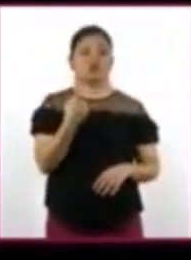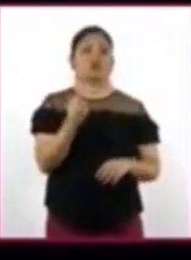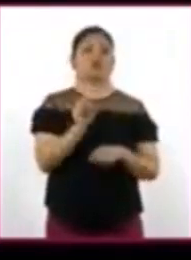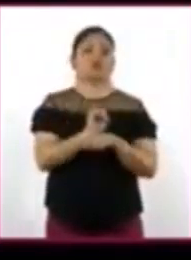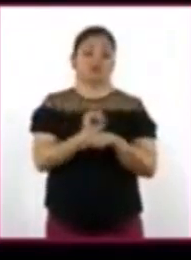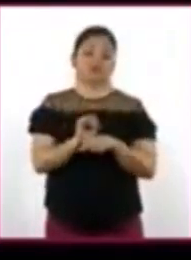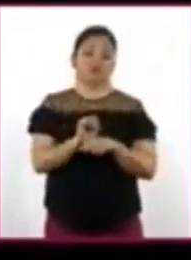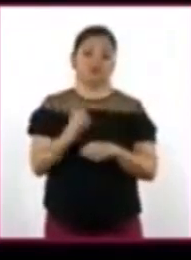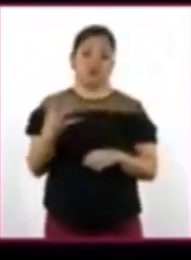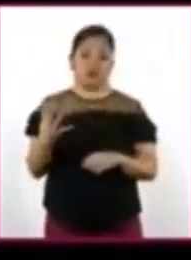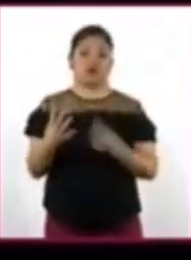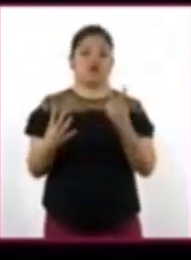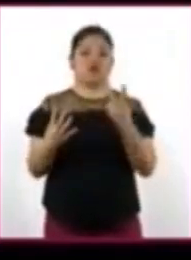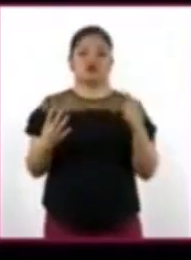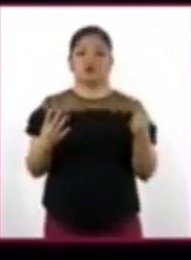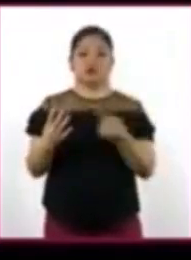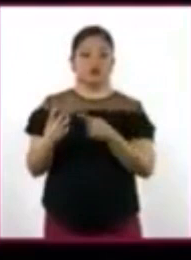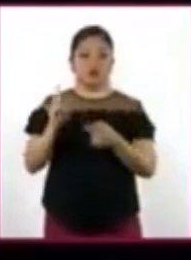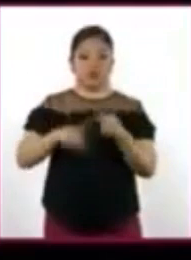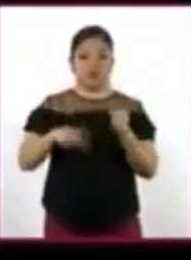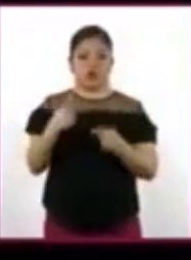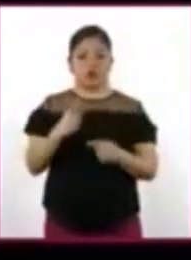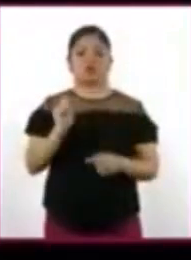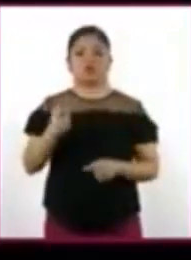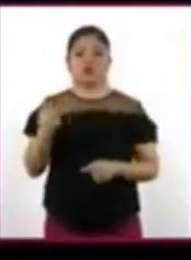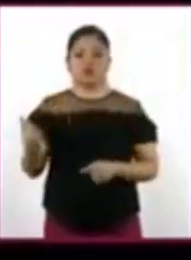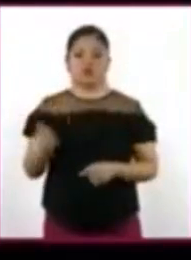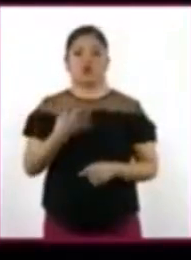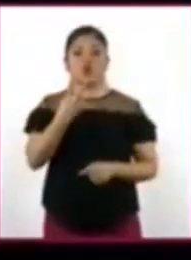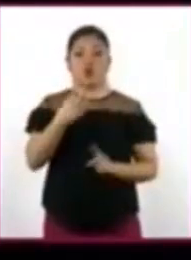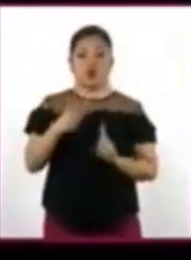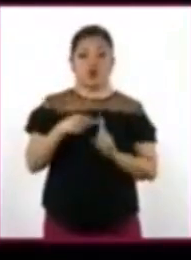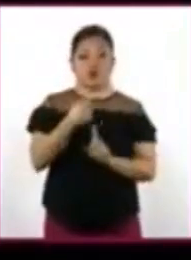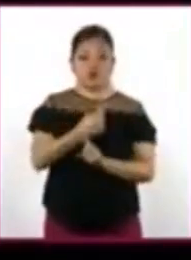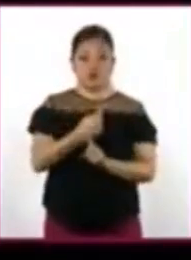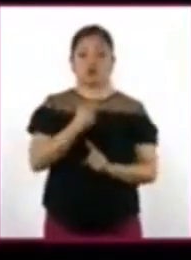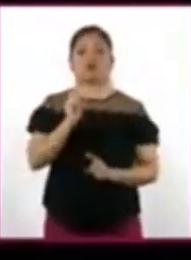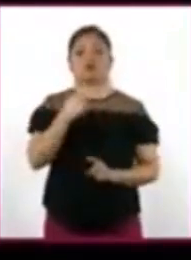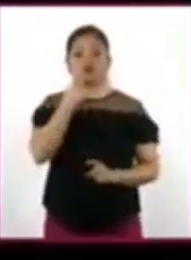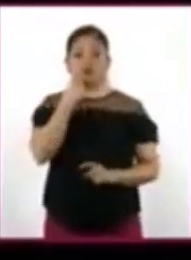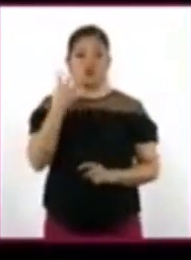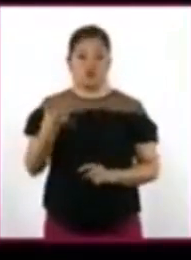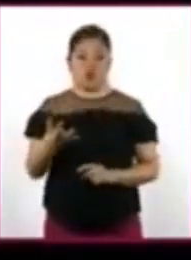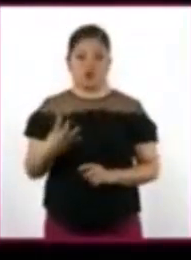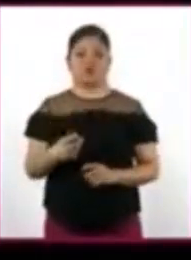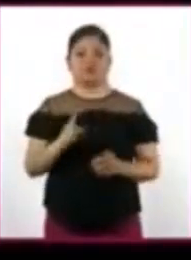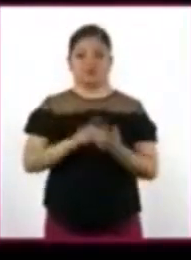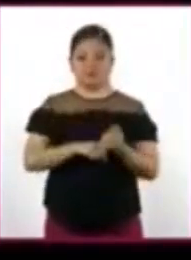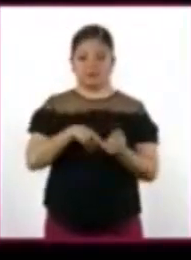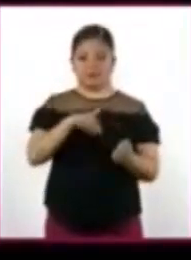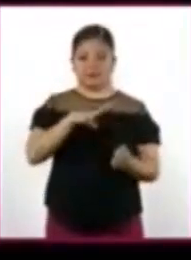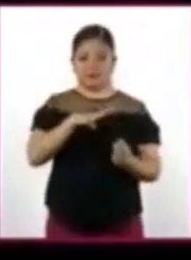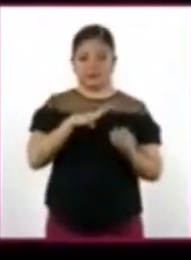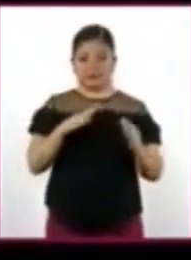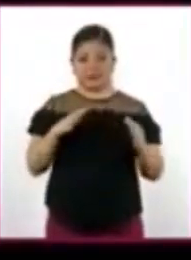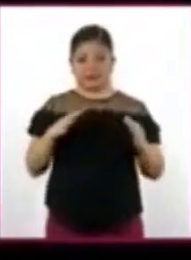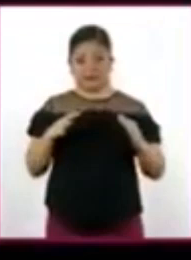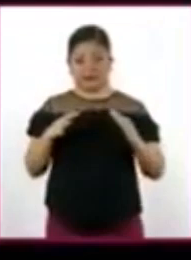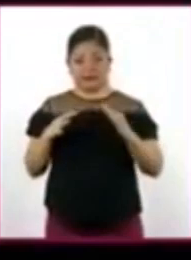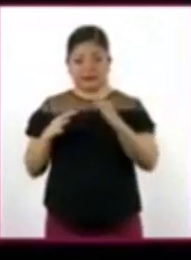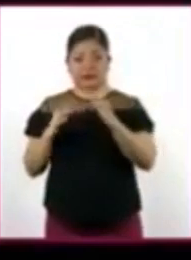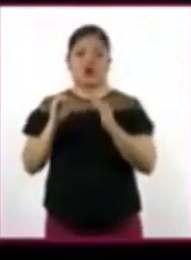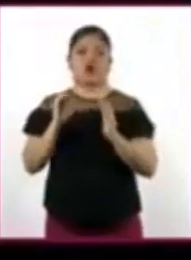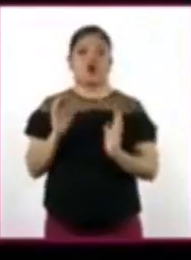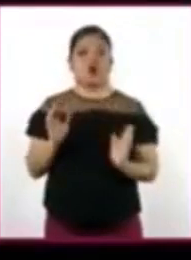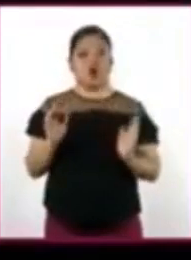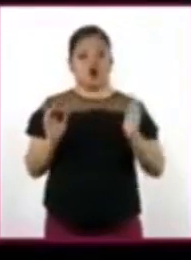4, 2 menos 1 es 1 y 4 entre 1 es 4. Es decir que la pendiente de esta recta o